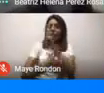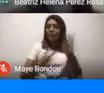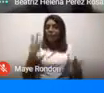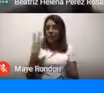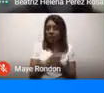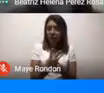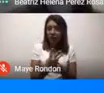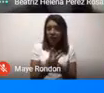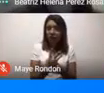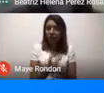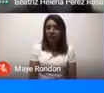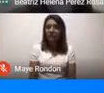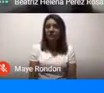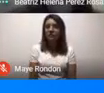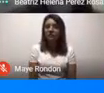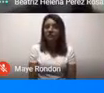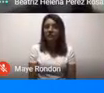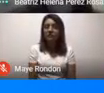mundo